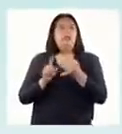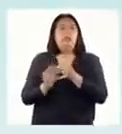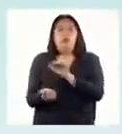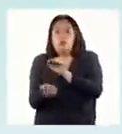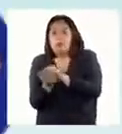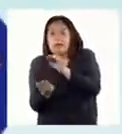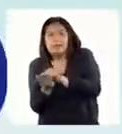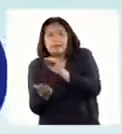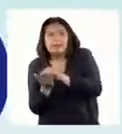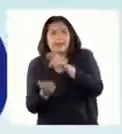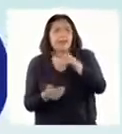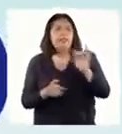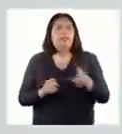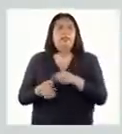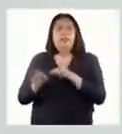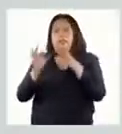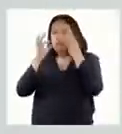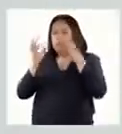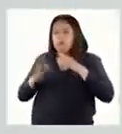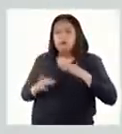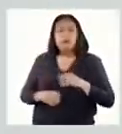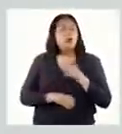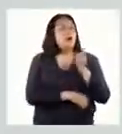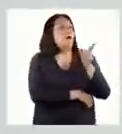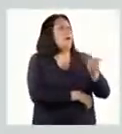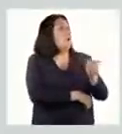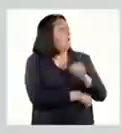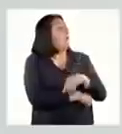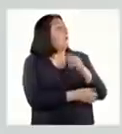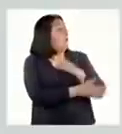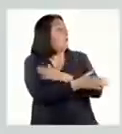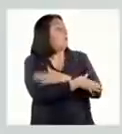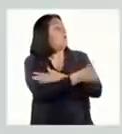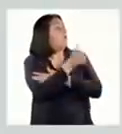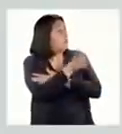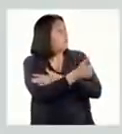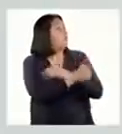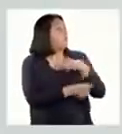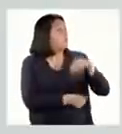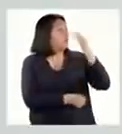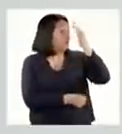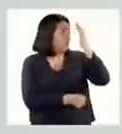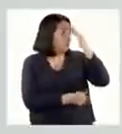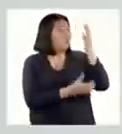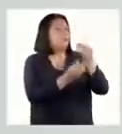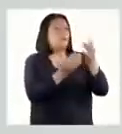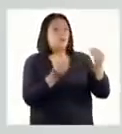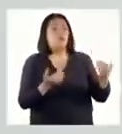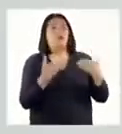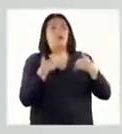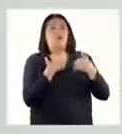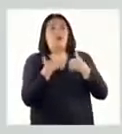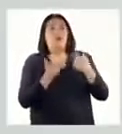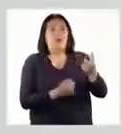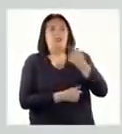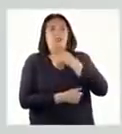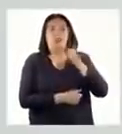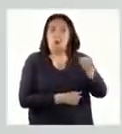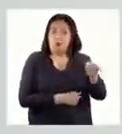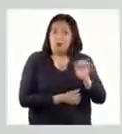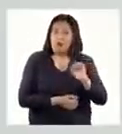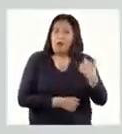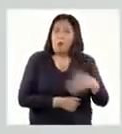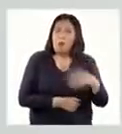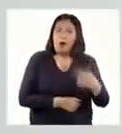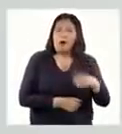ranas arlequines y los tigrillos. Patricia, te felicito por saber tanto sobre tu animal favorito.